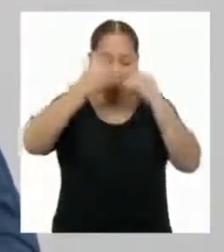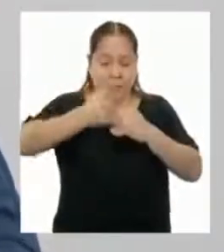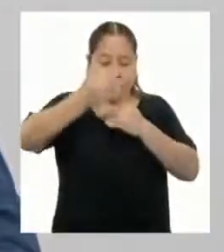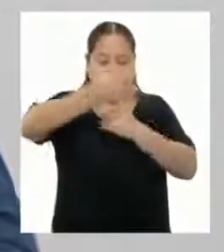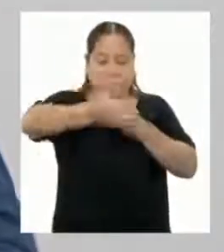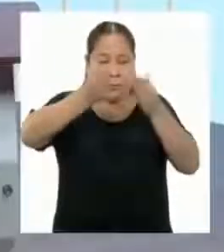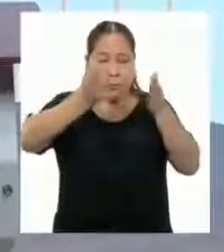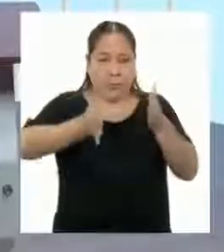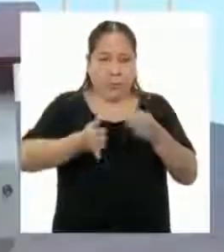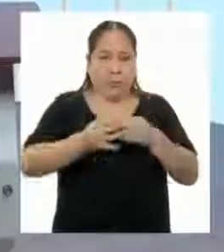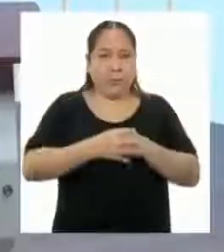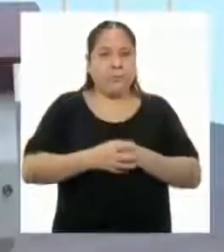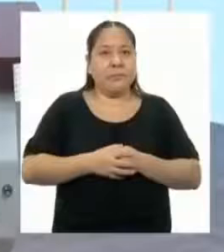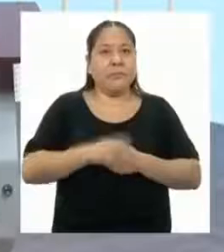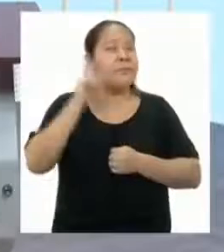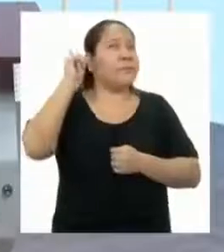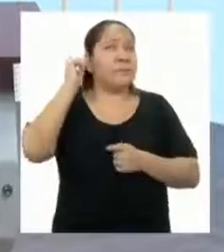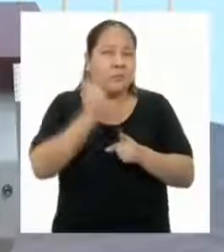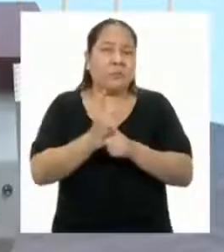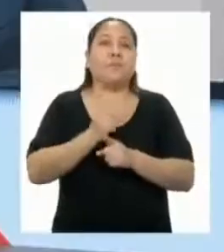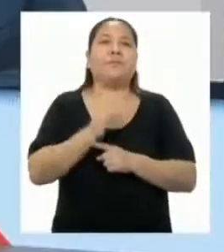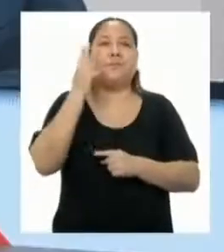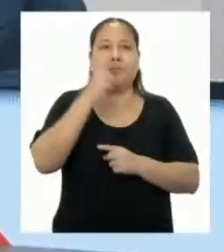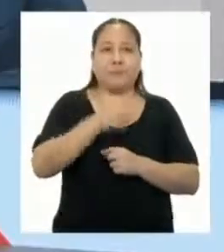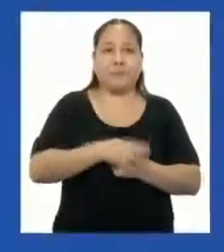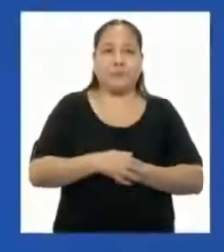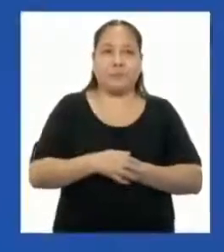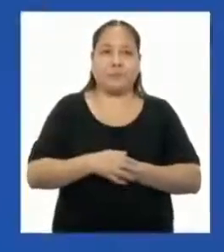prisma cuadrangular. Ajá, veamos.